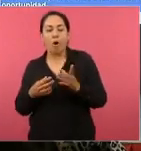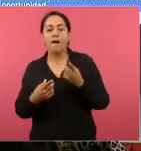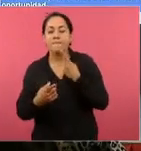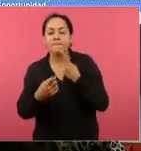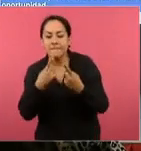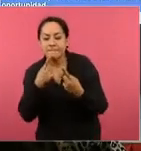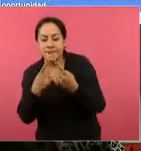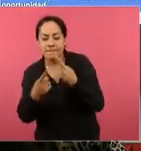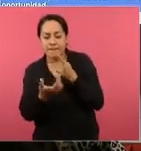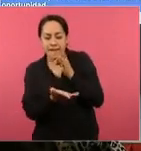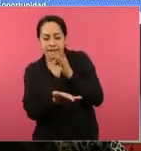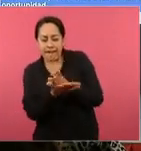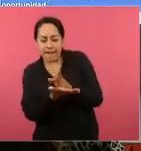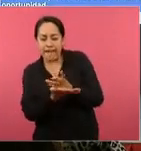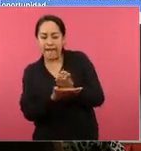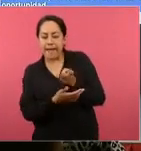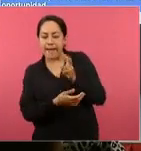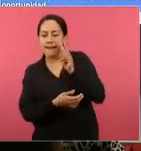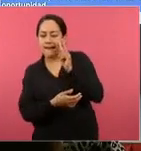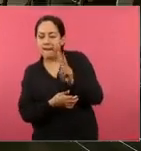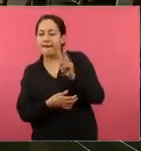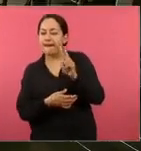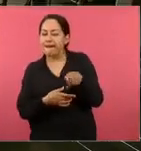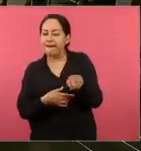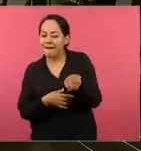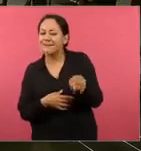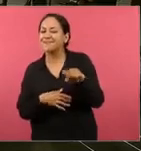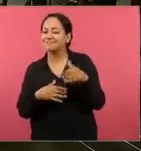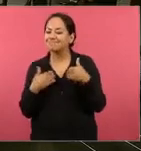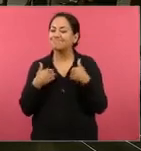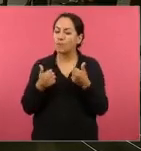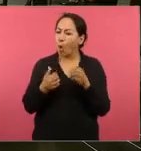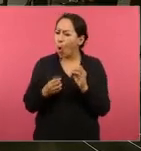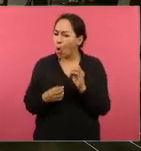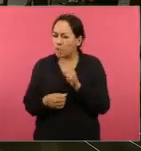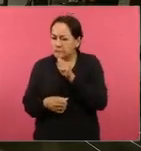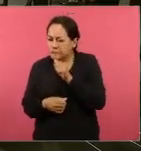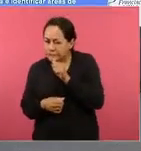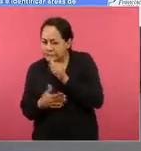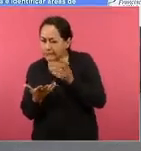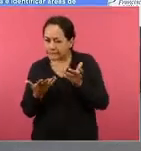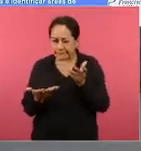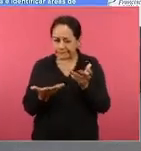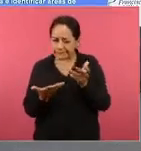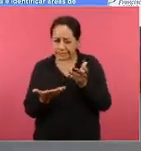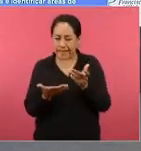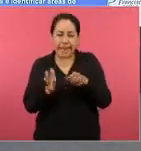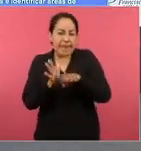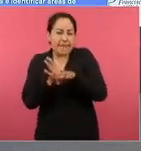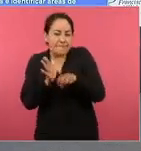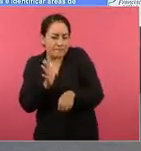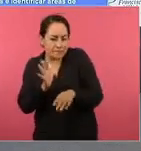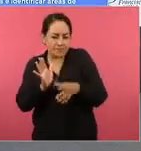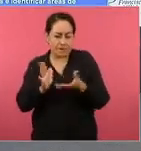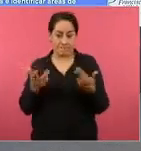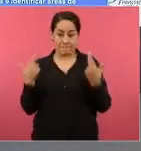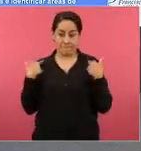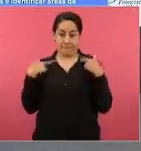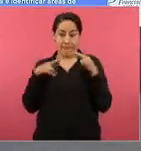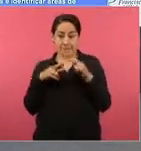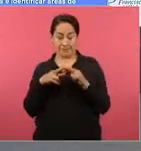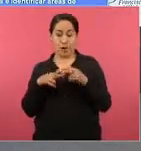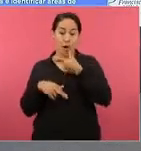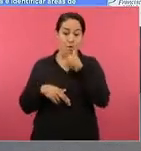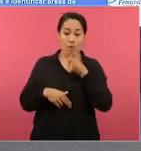numérico. Y por cierto, ¿qué va a pasar acá cuando el maestro y la maestra vea